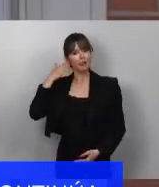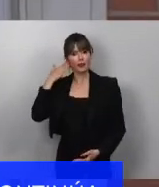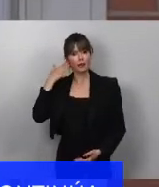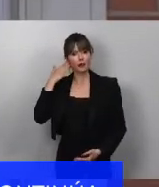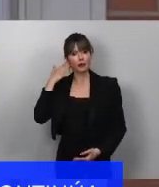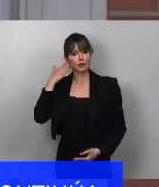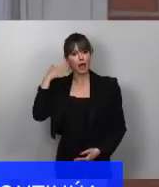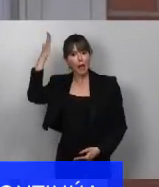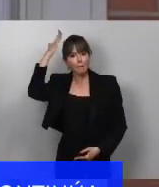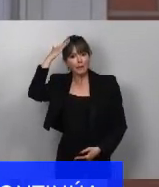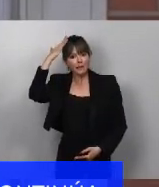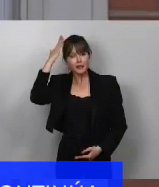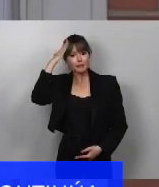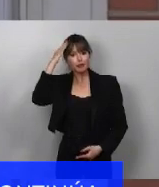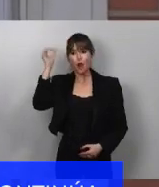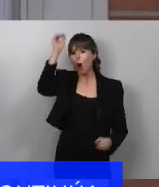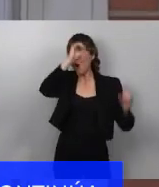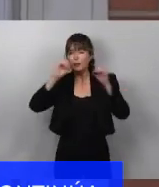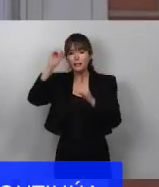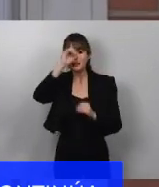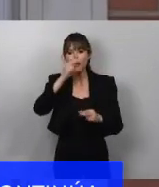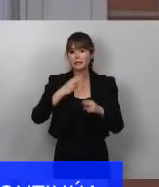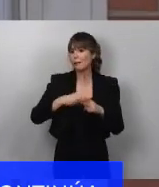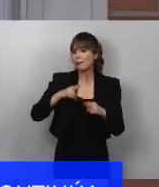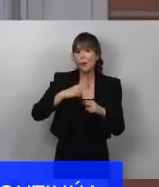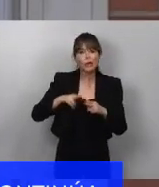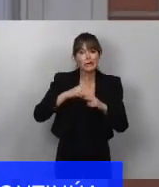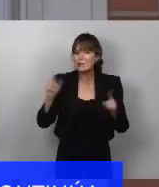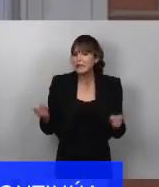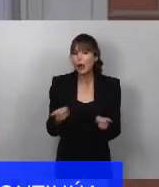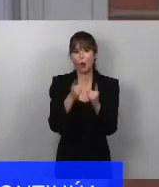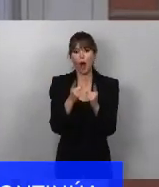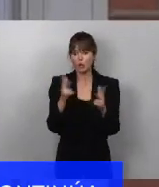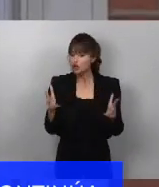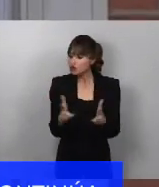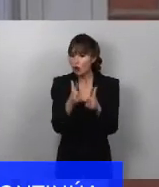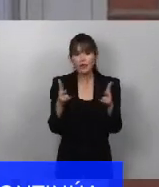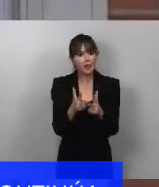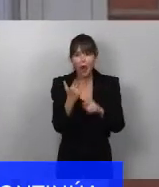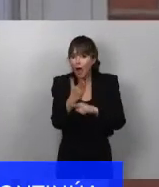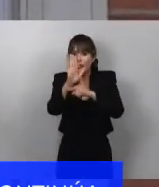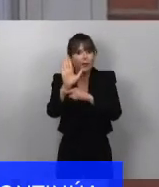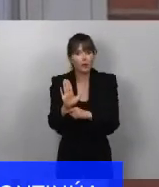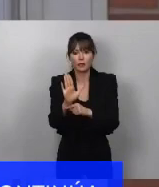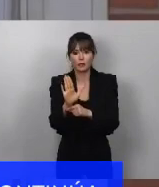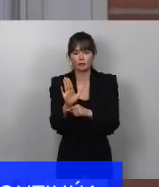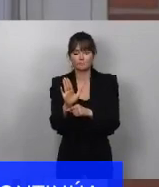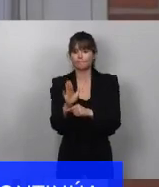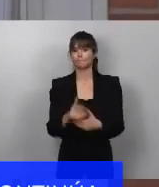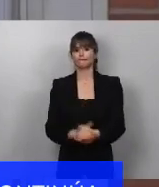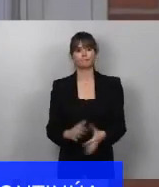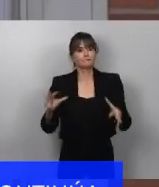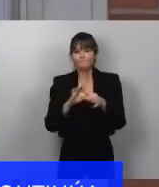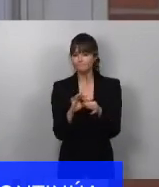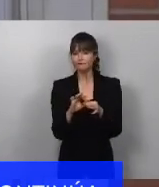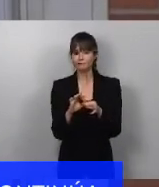principios que van mucho más allá de las opiniones políticas y que nos definen como sociedad esto nada tiene que